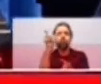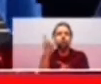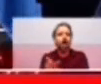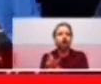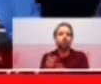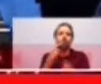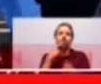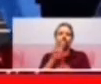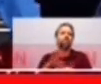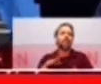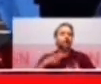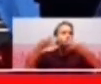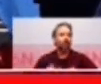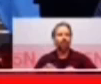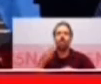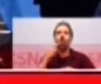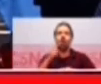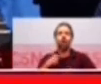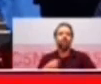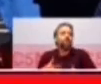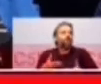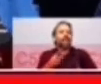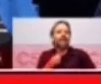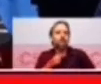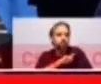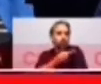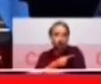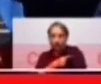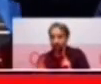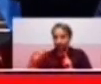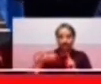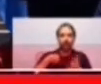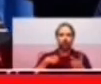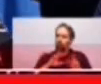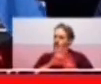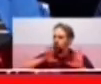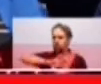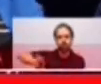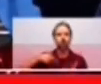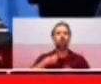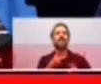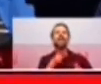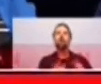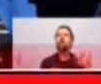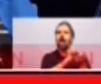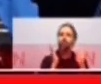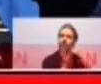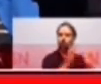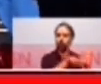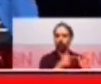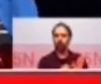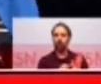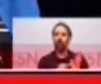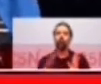una responsabilidad que se tiene frente al trabajador Son puntos que parecieran muy livianos pero que en realidad al mundo laboral le